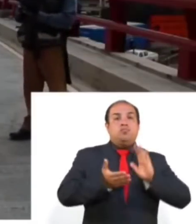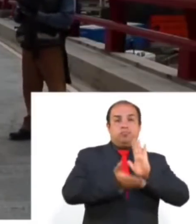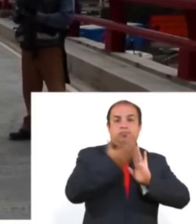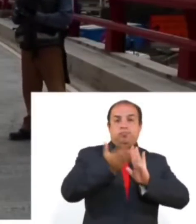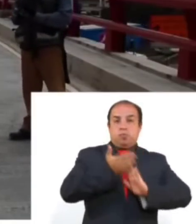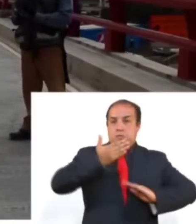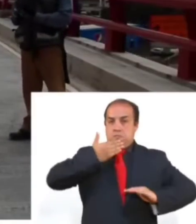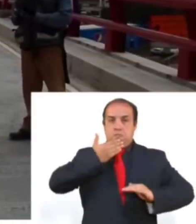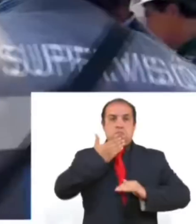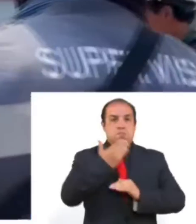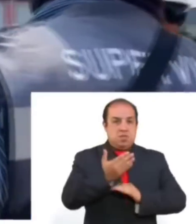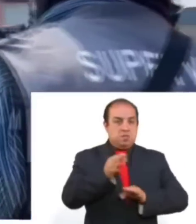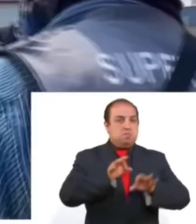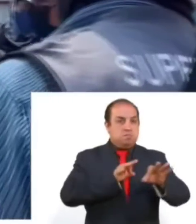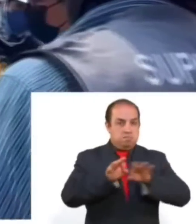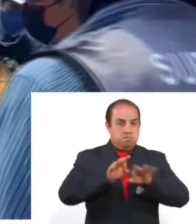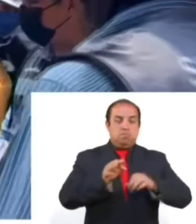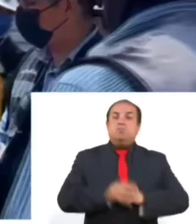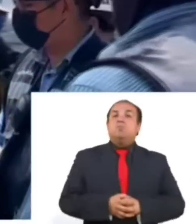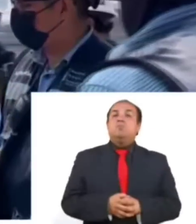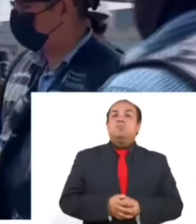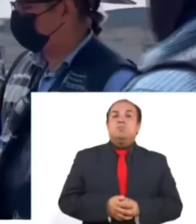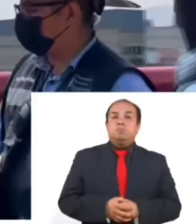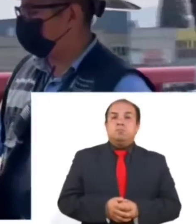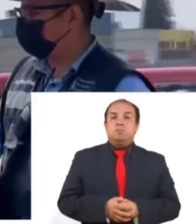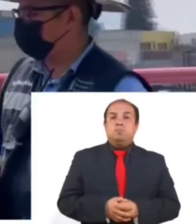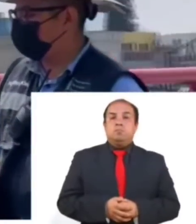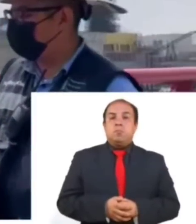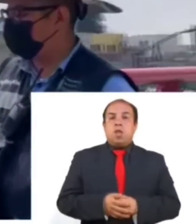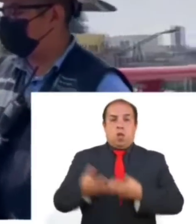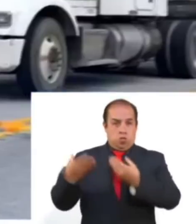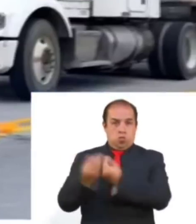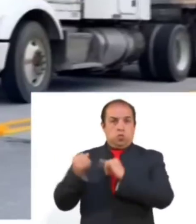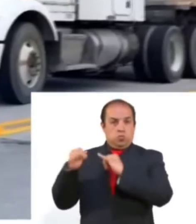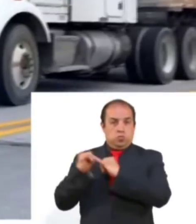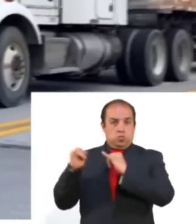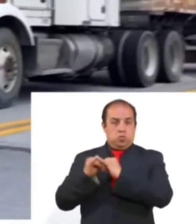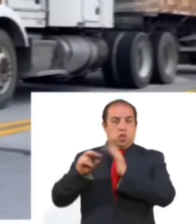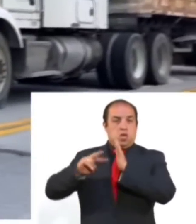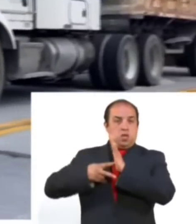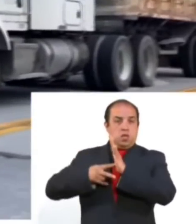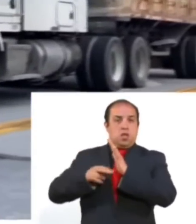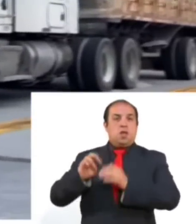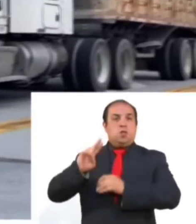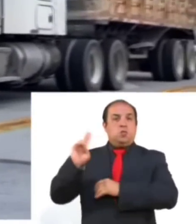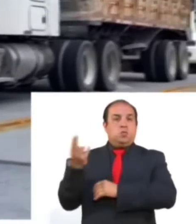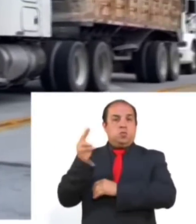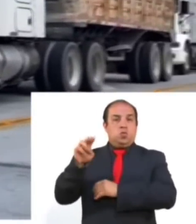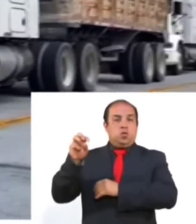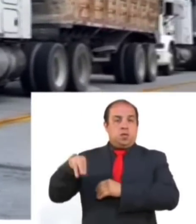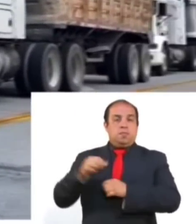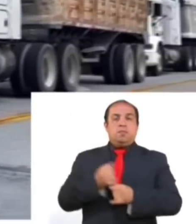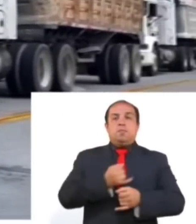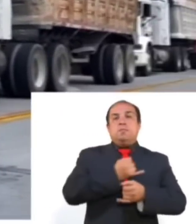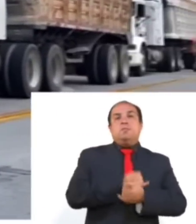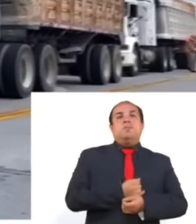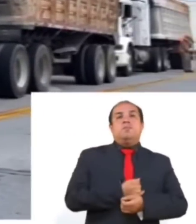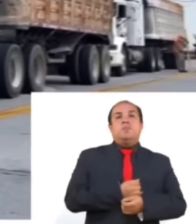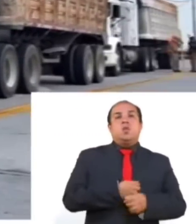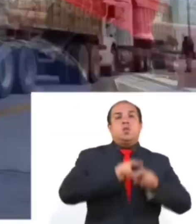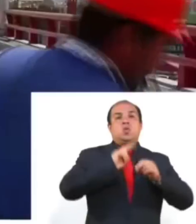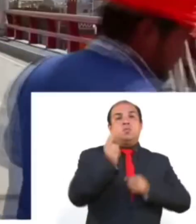estructuralmente adicionalmente bueno Esto con el instituto de ingeniería de la UNAM con la Autónoma de Nuevo León la verificación